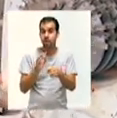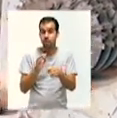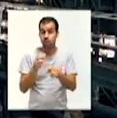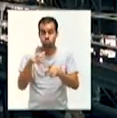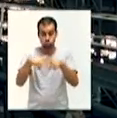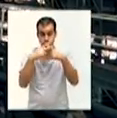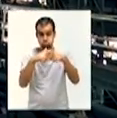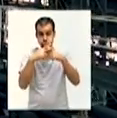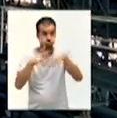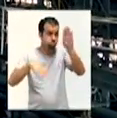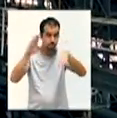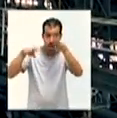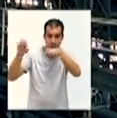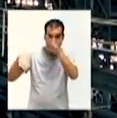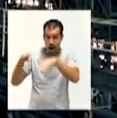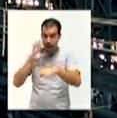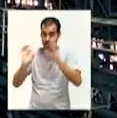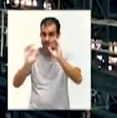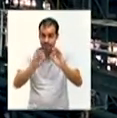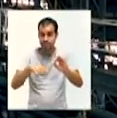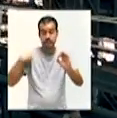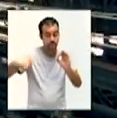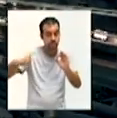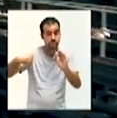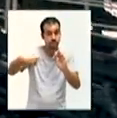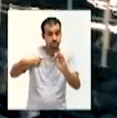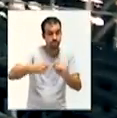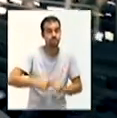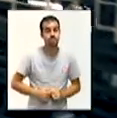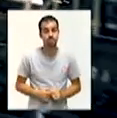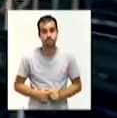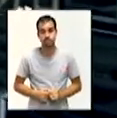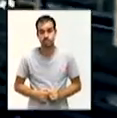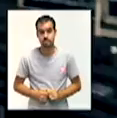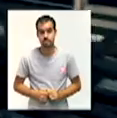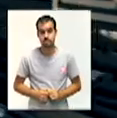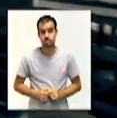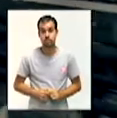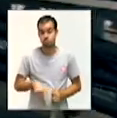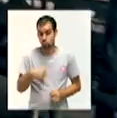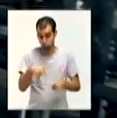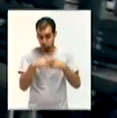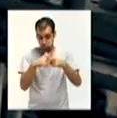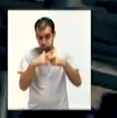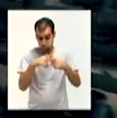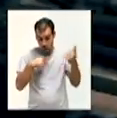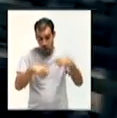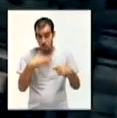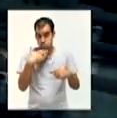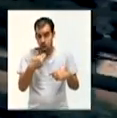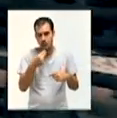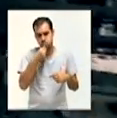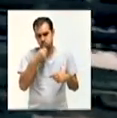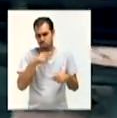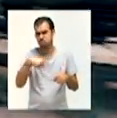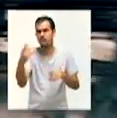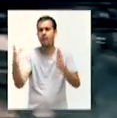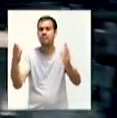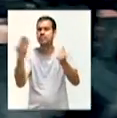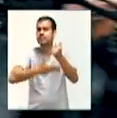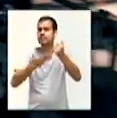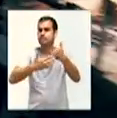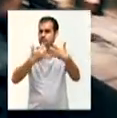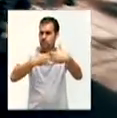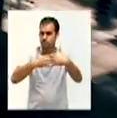reparación del ingenio, que es día a día, que esa es la que da la zafra que viene. Si hacemos una reparación buena ahora, tenemos la seguridad de tener